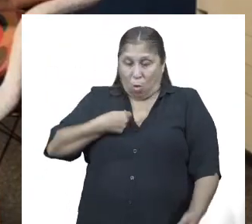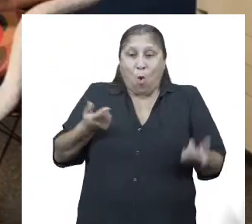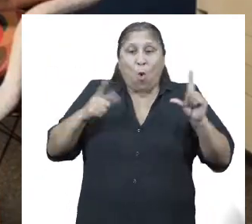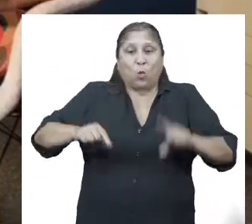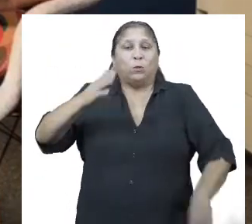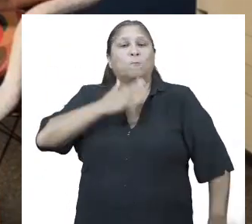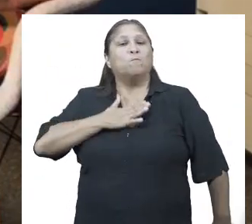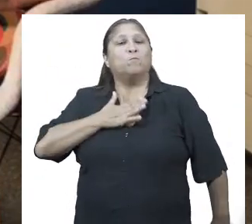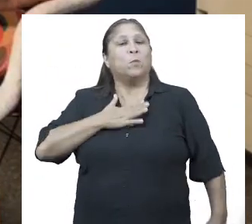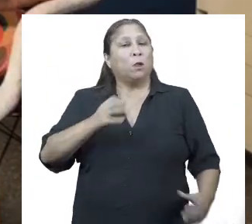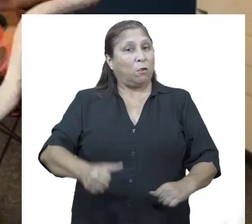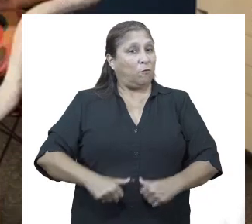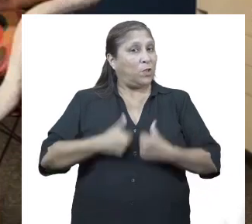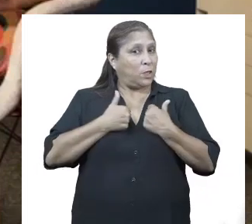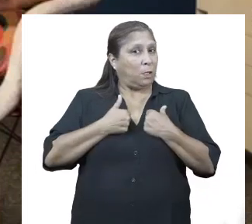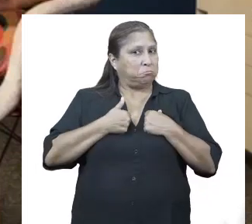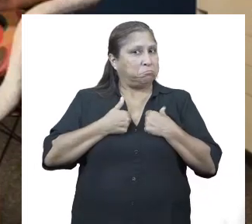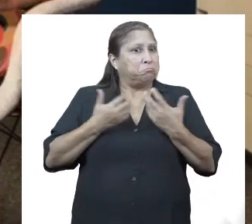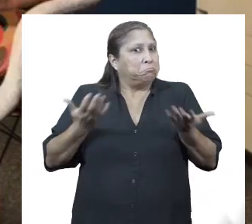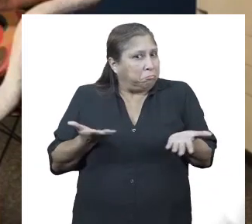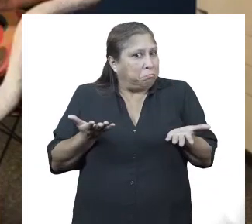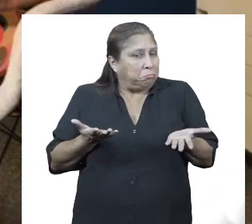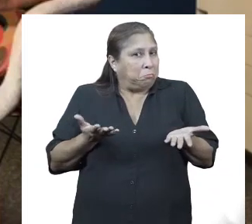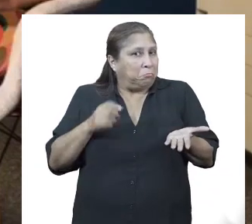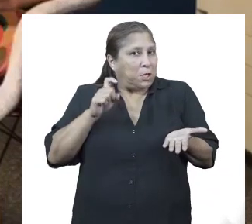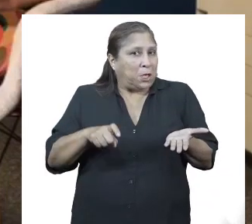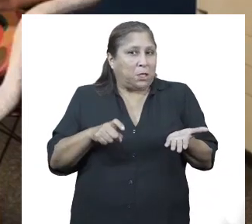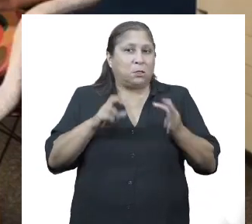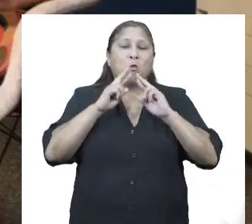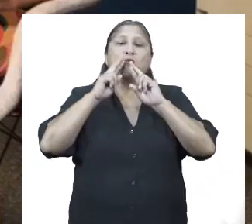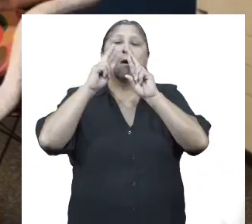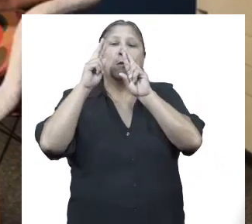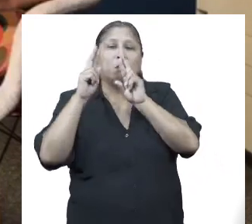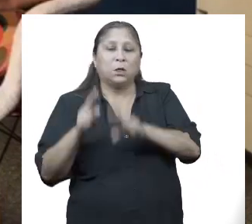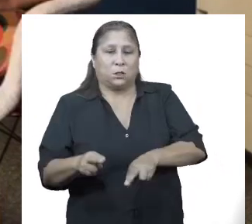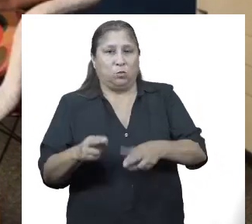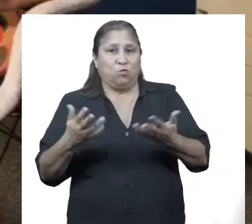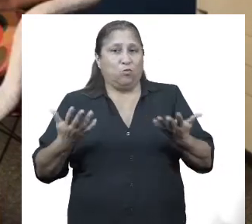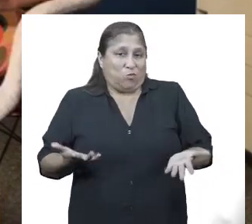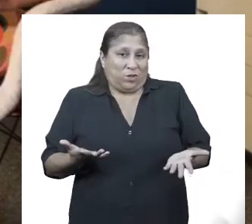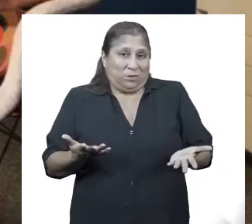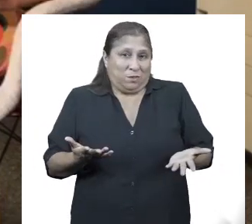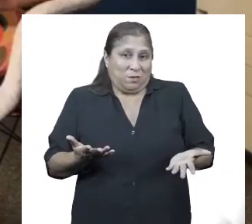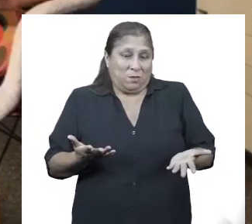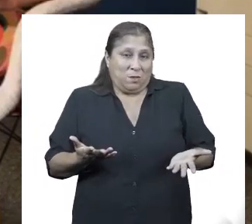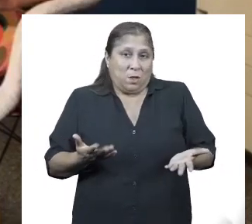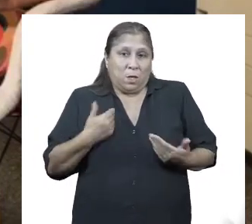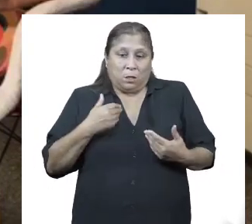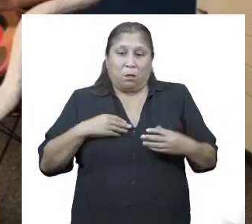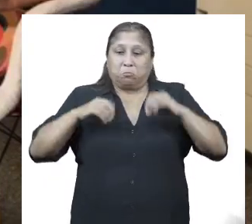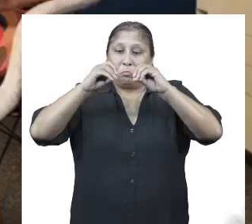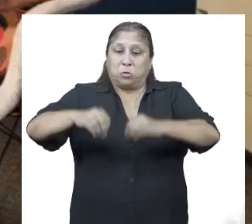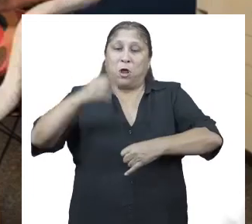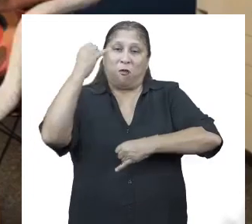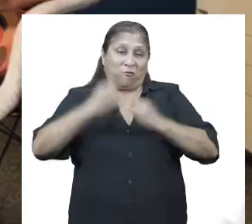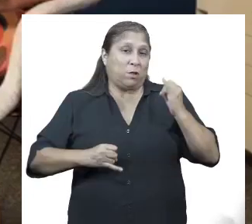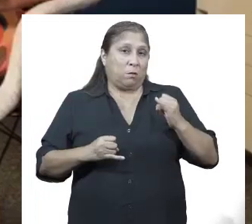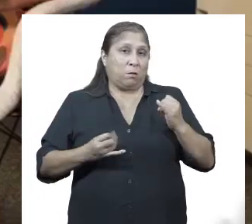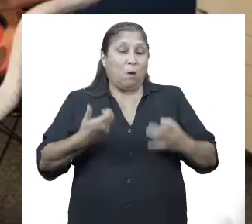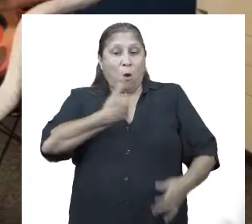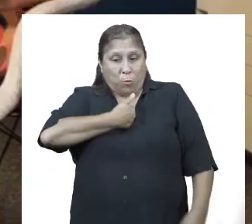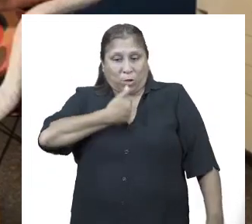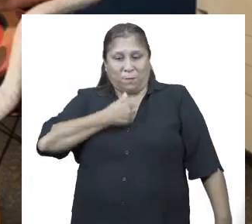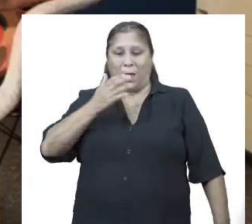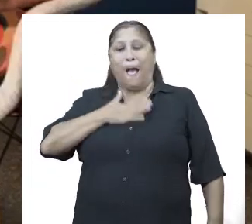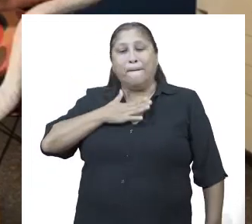cuando mi vida merece una respuesta, ¿no?, de ponerle fin,